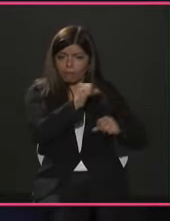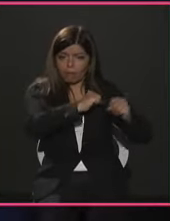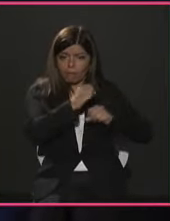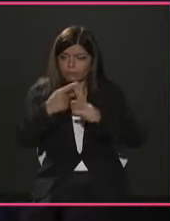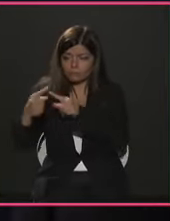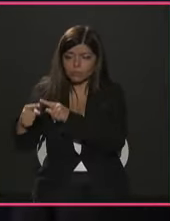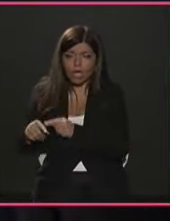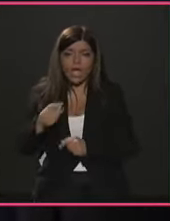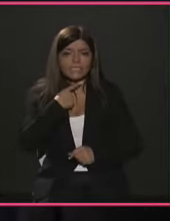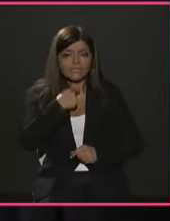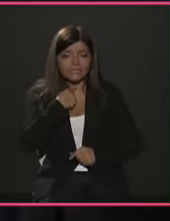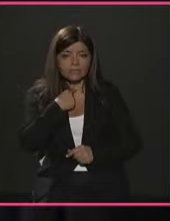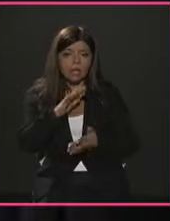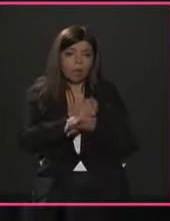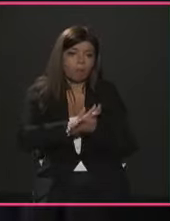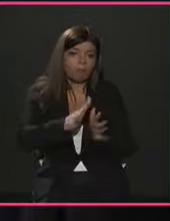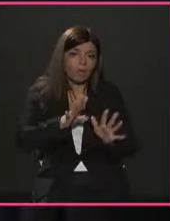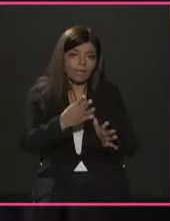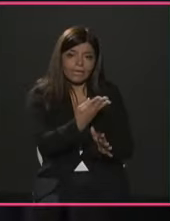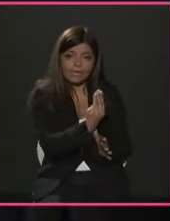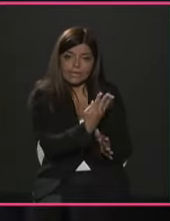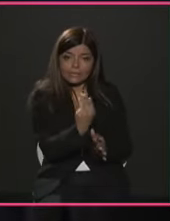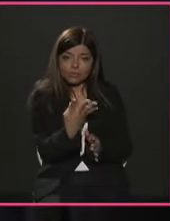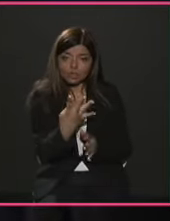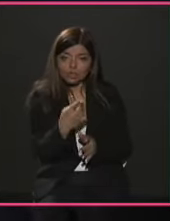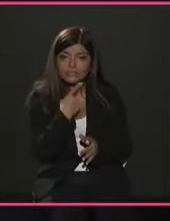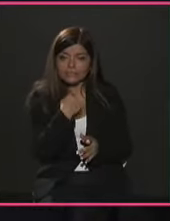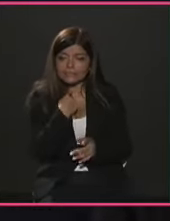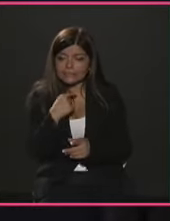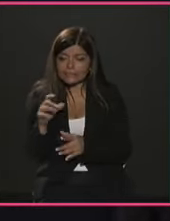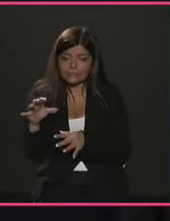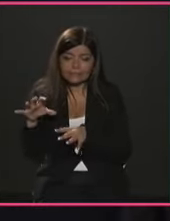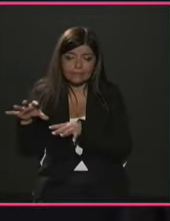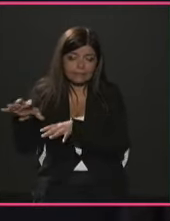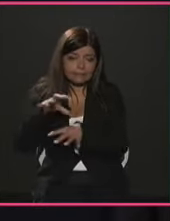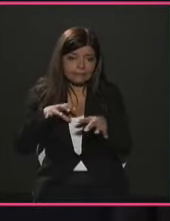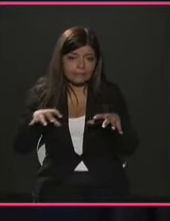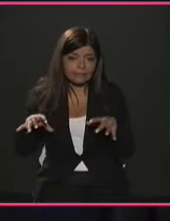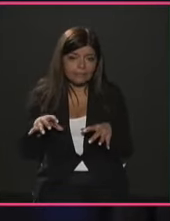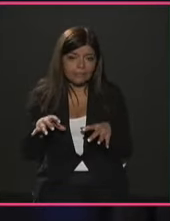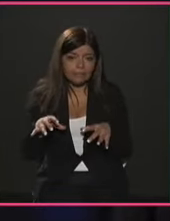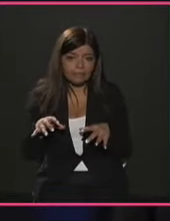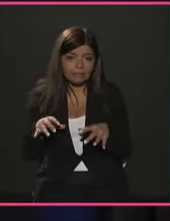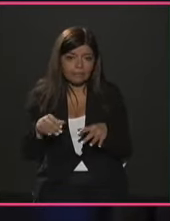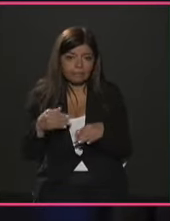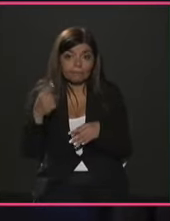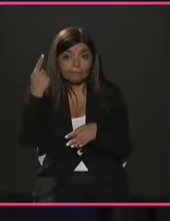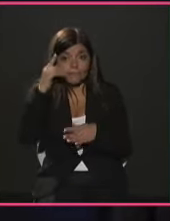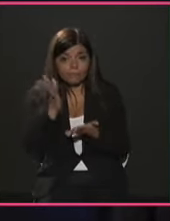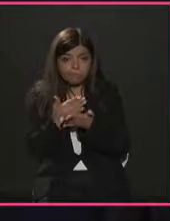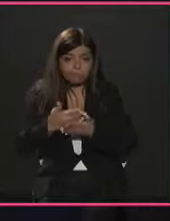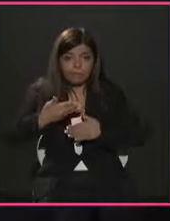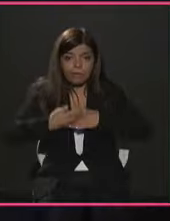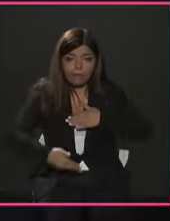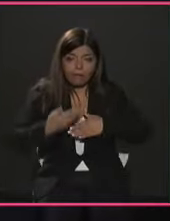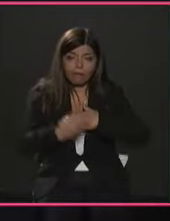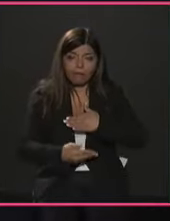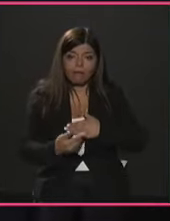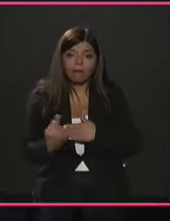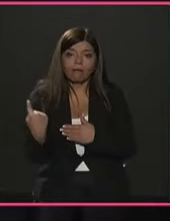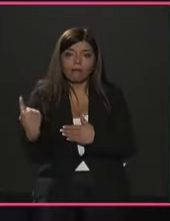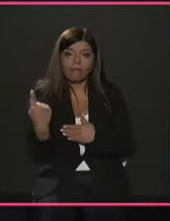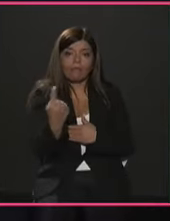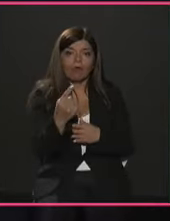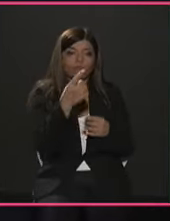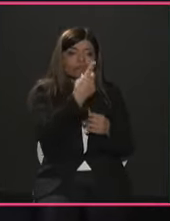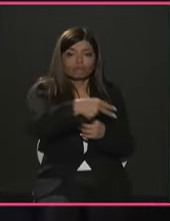interesadas como 14 o más pero y llegan muy tarde cada uno tiene su propia